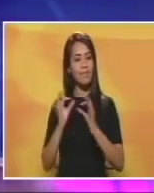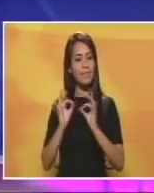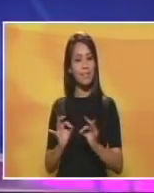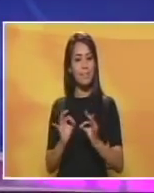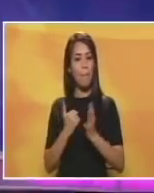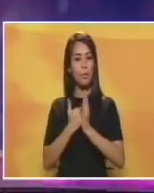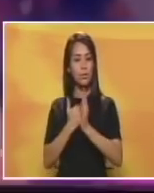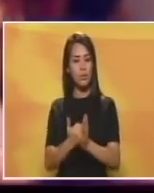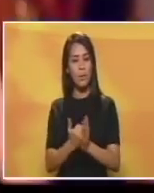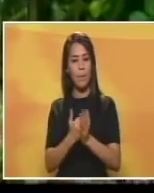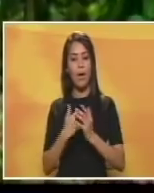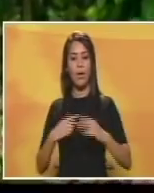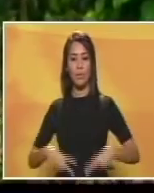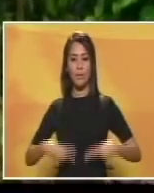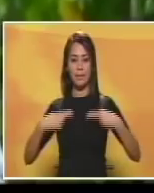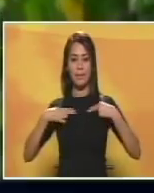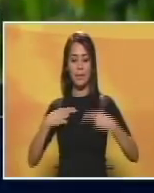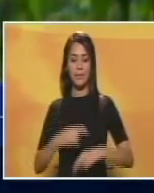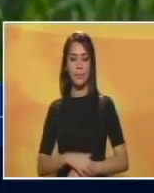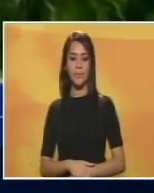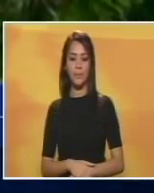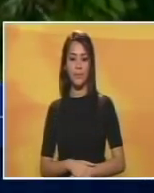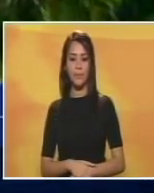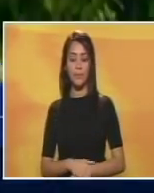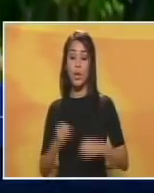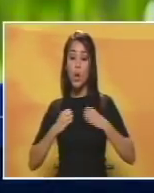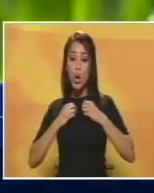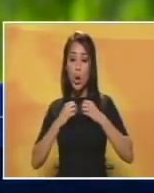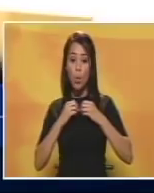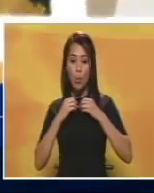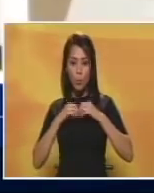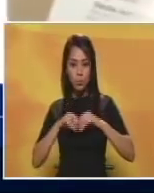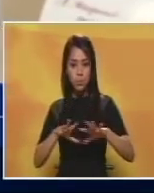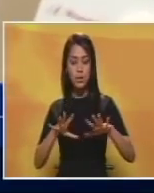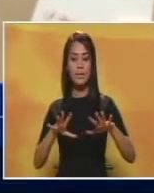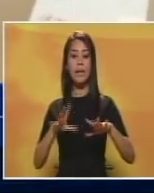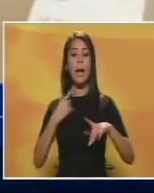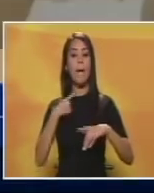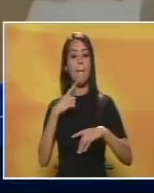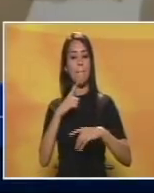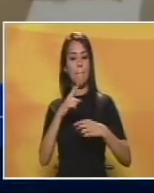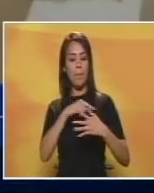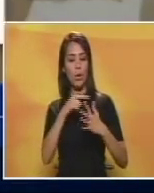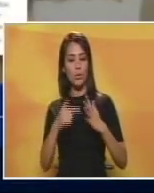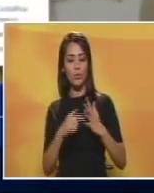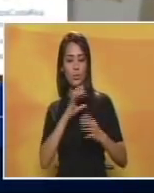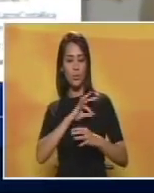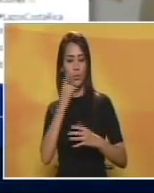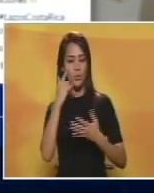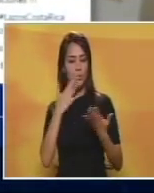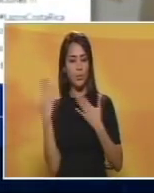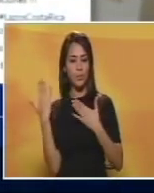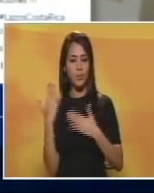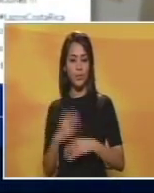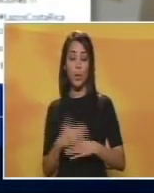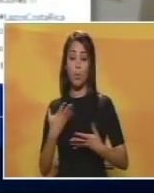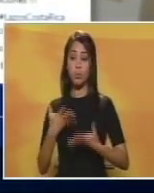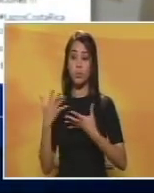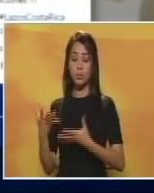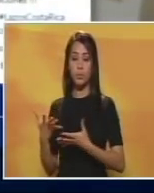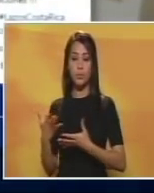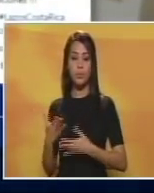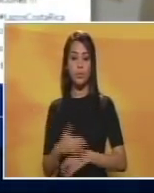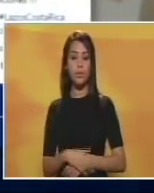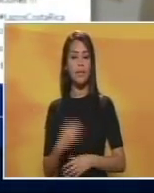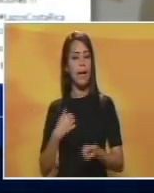humanitaria. El cantante compartió por sus redes sociales una imagen con el premio Crystal Cross, el cual es entregado a figuras del entretenimiento